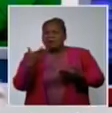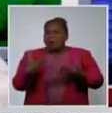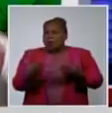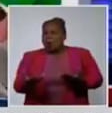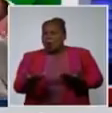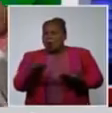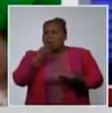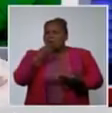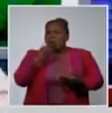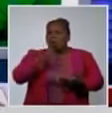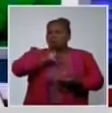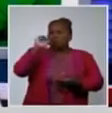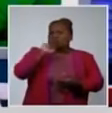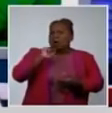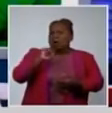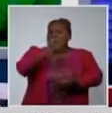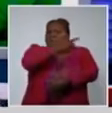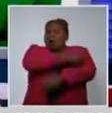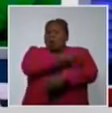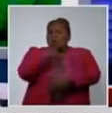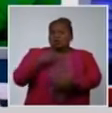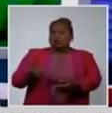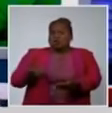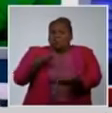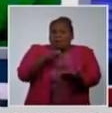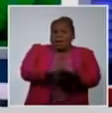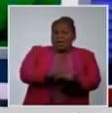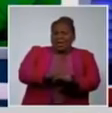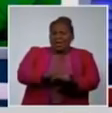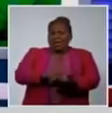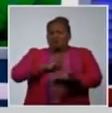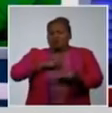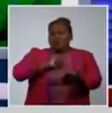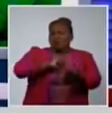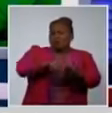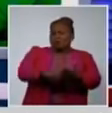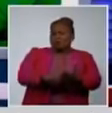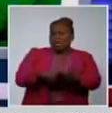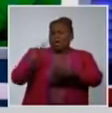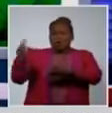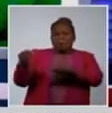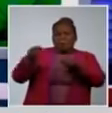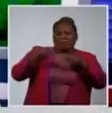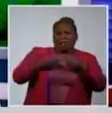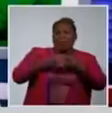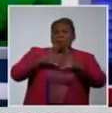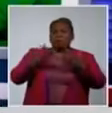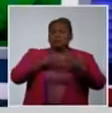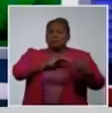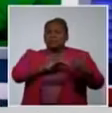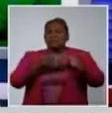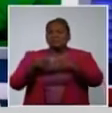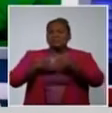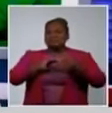aquí linda la contrató la pago no me gana gaste sido pues o cuba